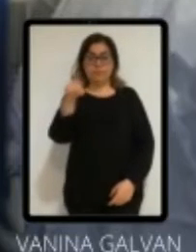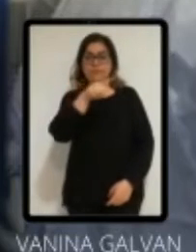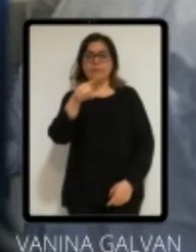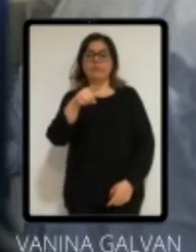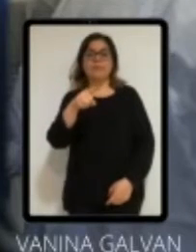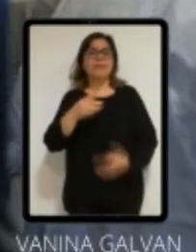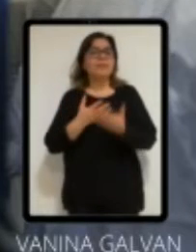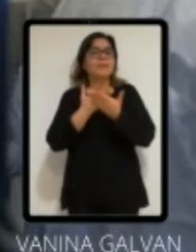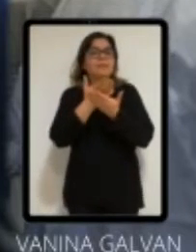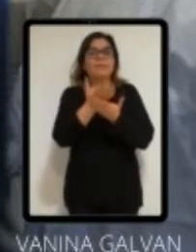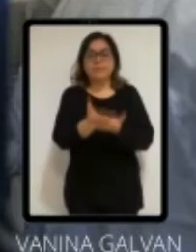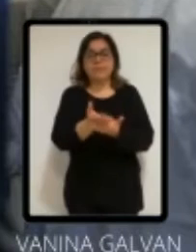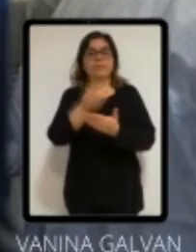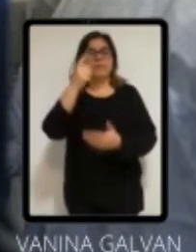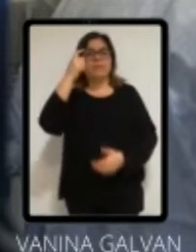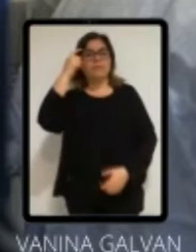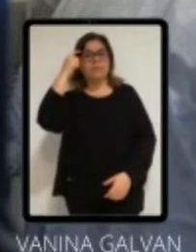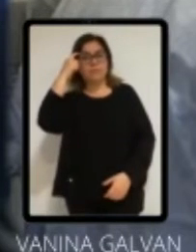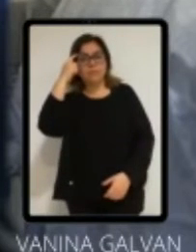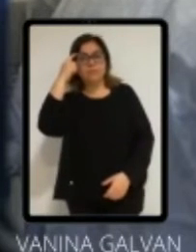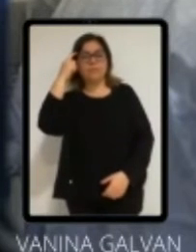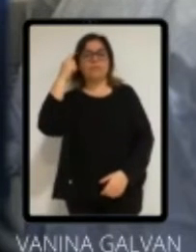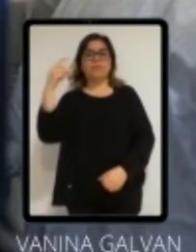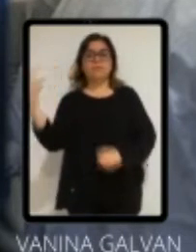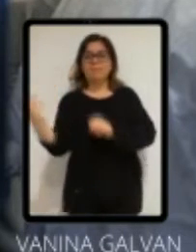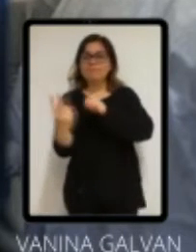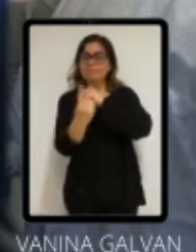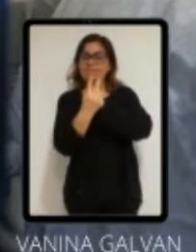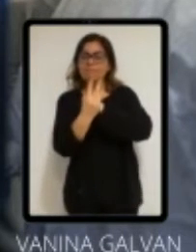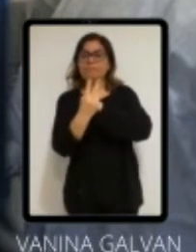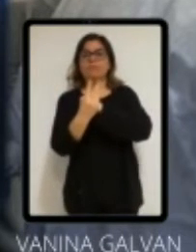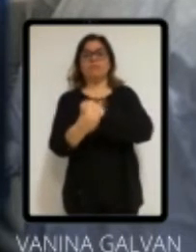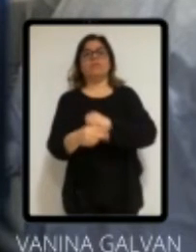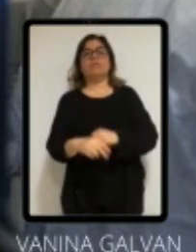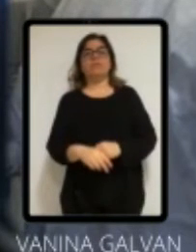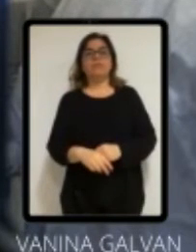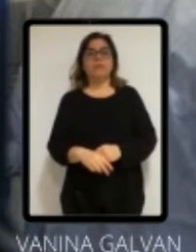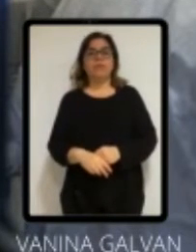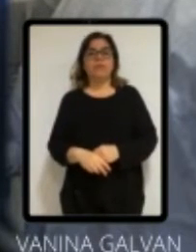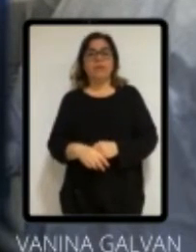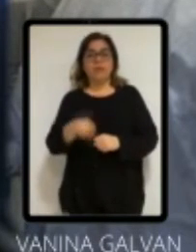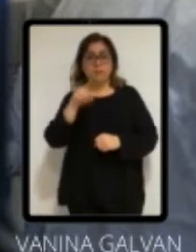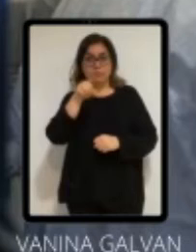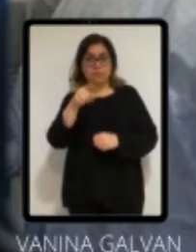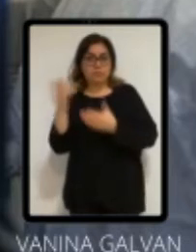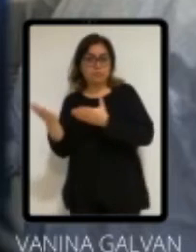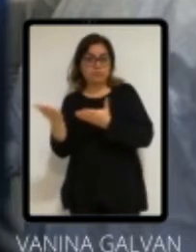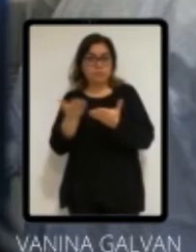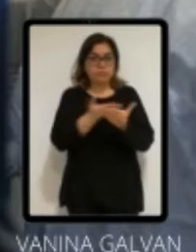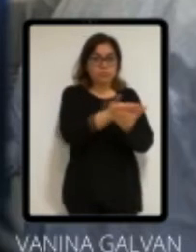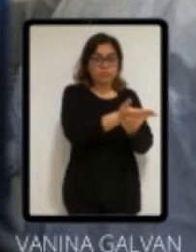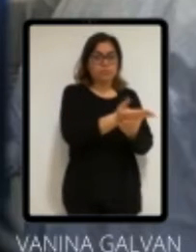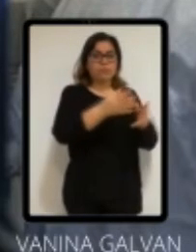Por eso te pedimos que tomes conciencia y no te expongas, que seas capaz de decir que no a una juntada, que